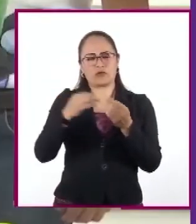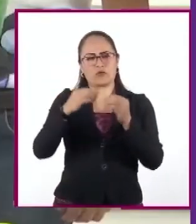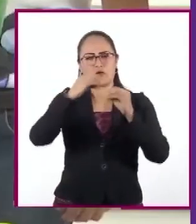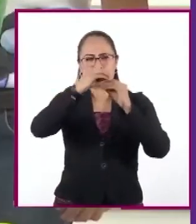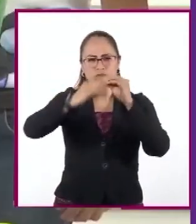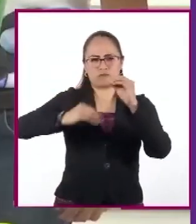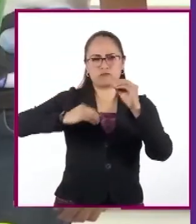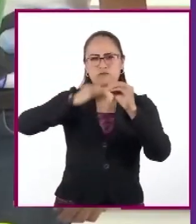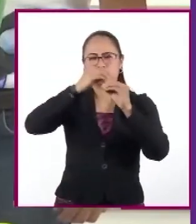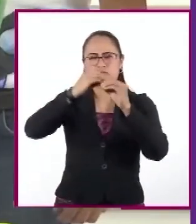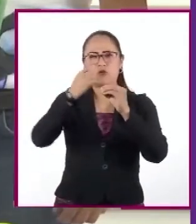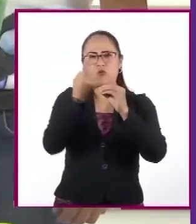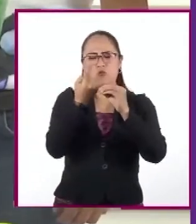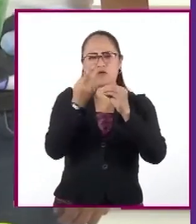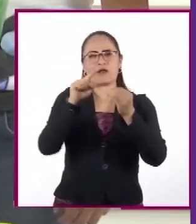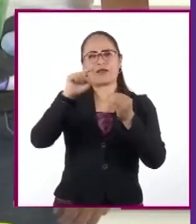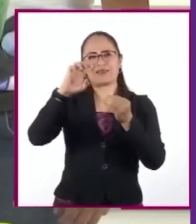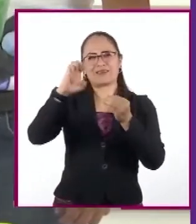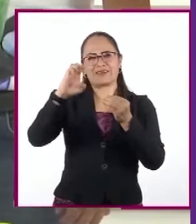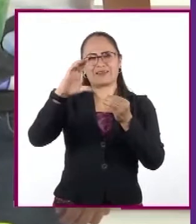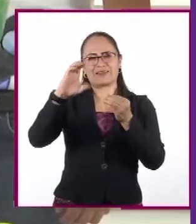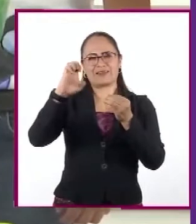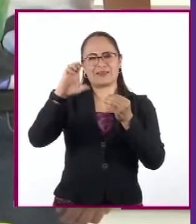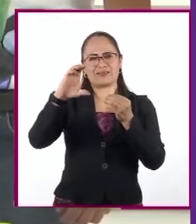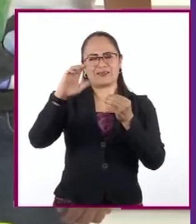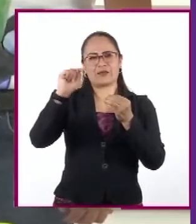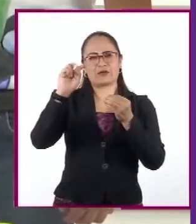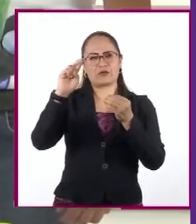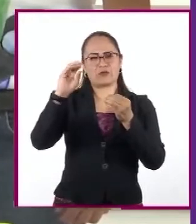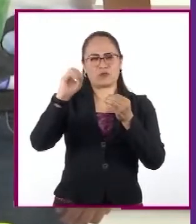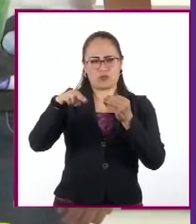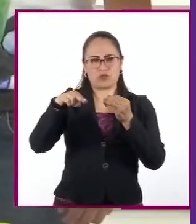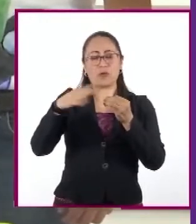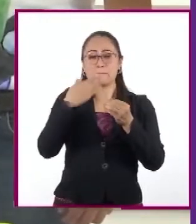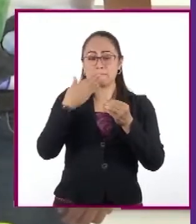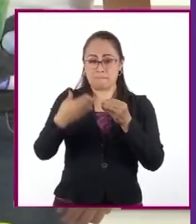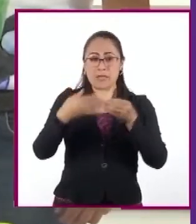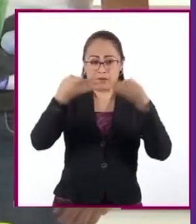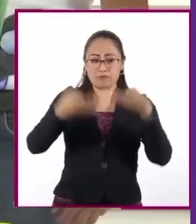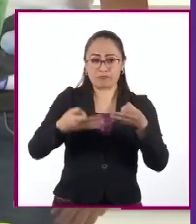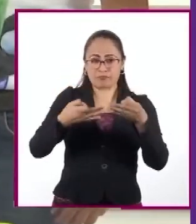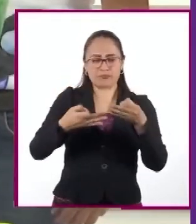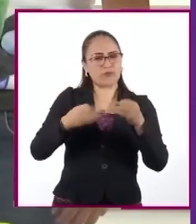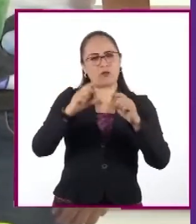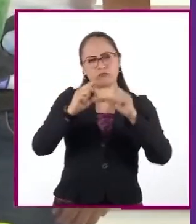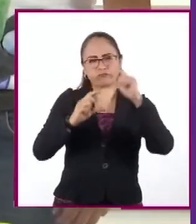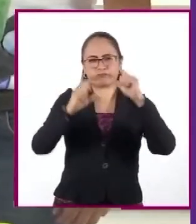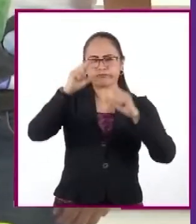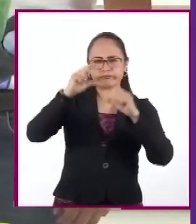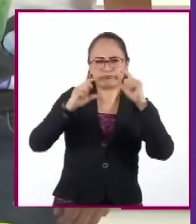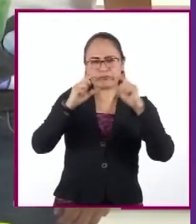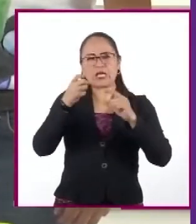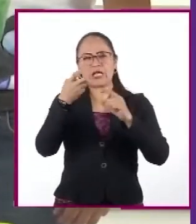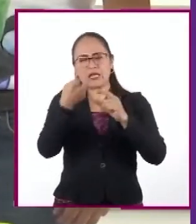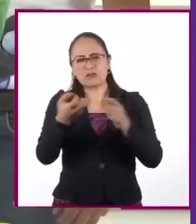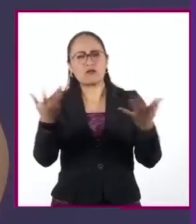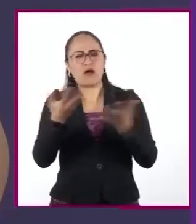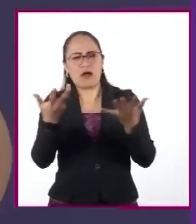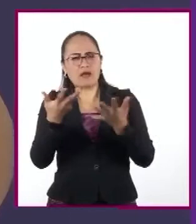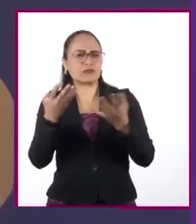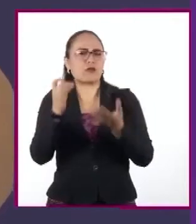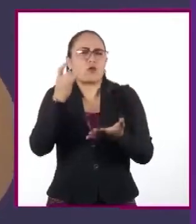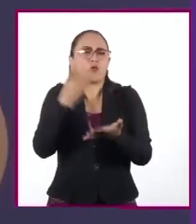el electrón. Los tamaños no son proporcionales. Esto lo hemos hecho con los fines prácticos para esta